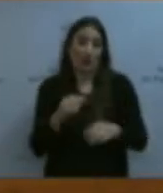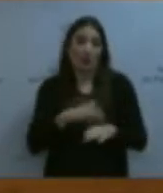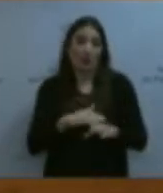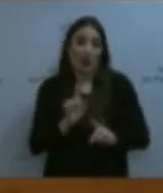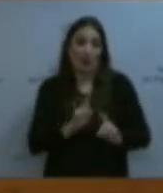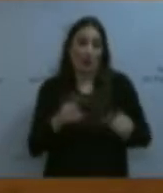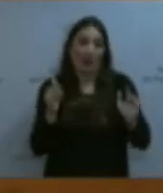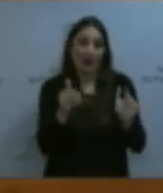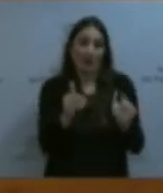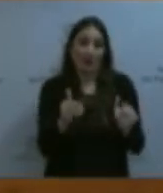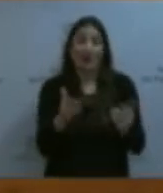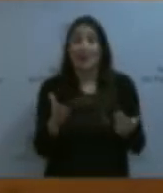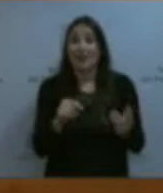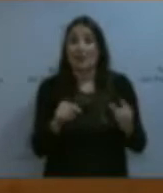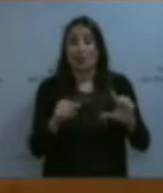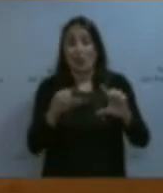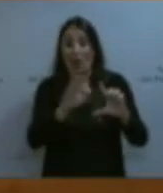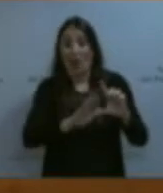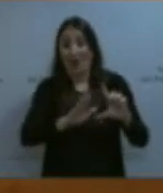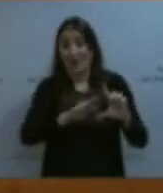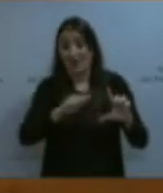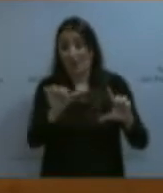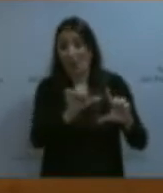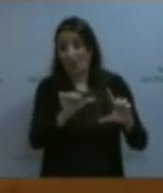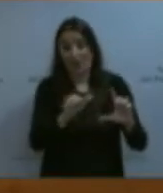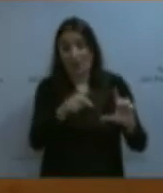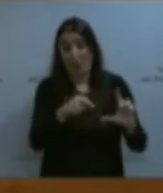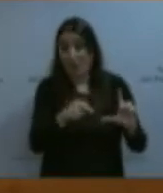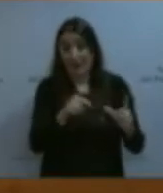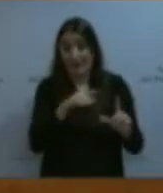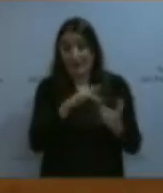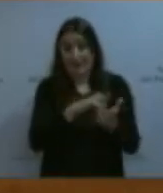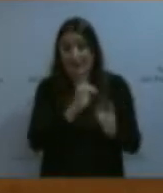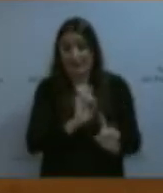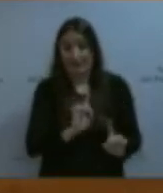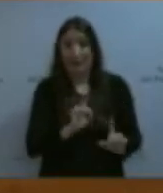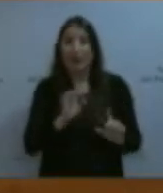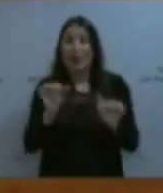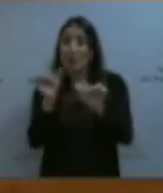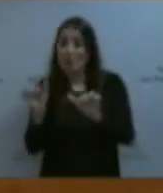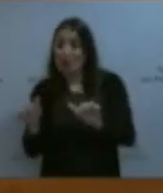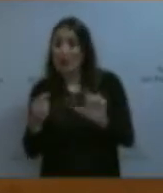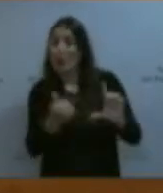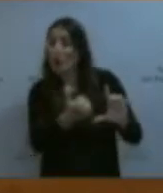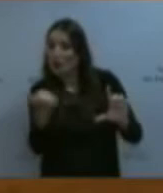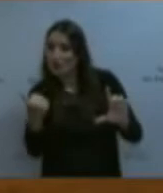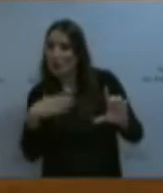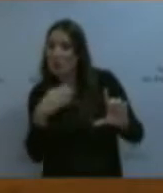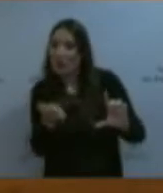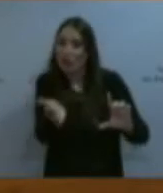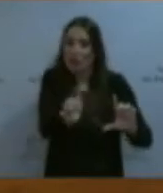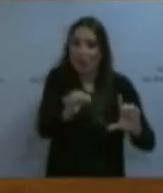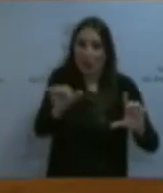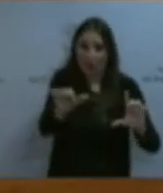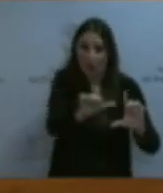no ocurre en las dos áreas sanitarias del Occidente. Hay un modelo en el Oriente que podría ser extrapolado al Occidente